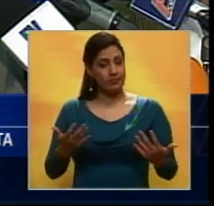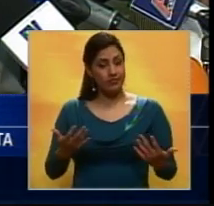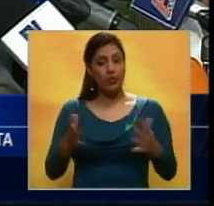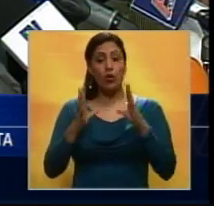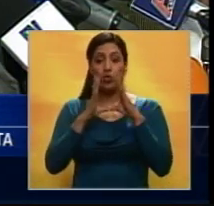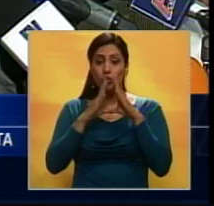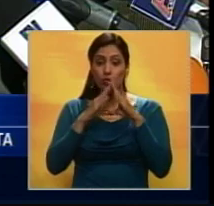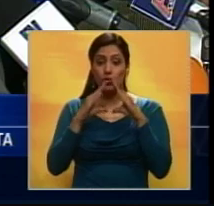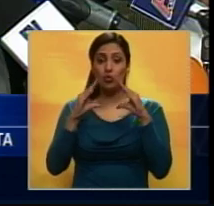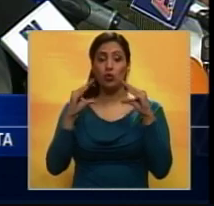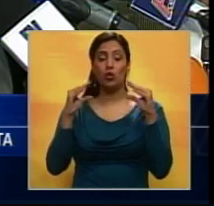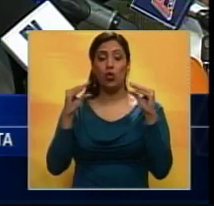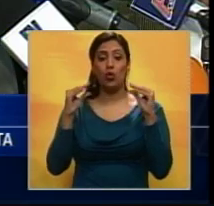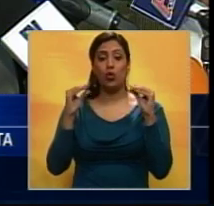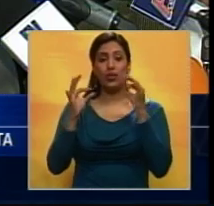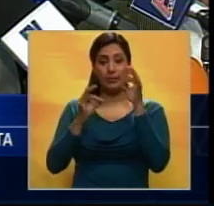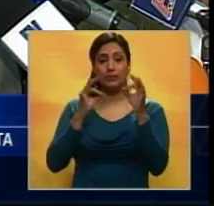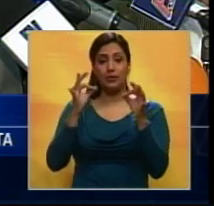Todo esto